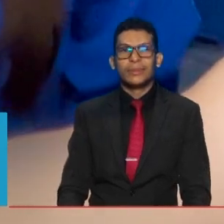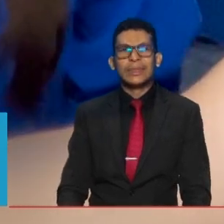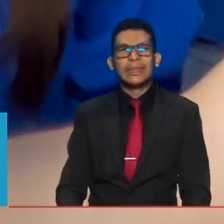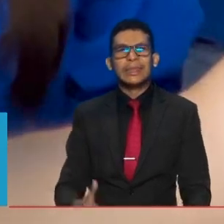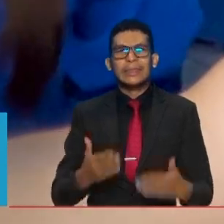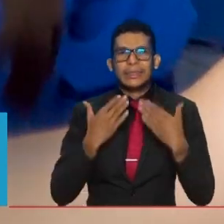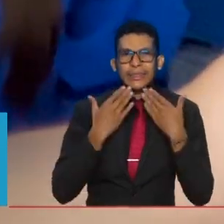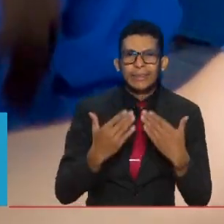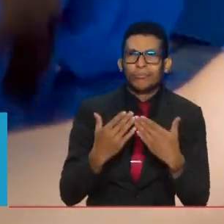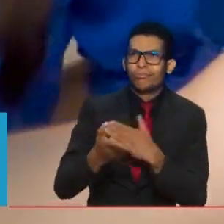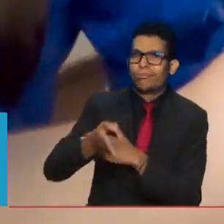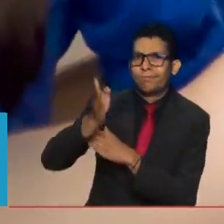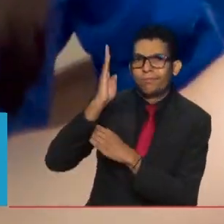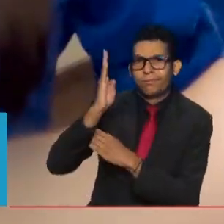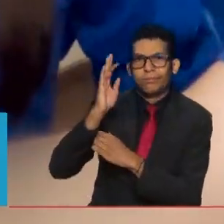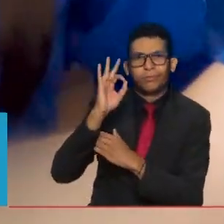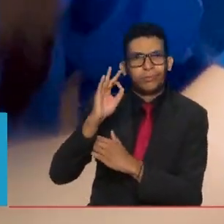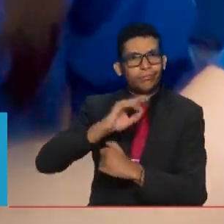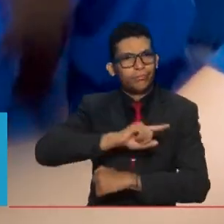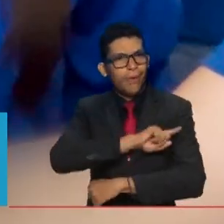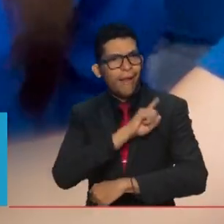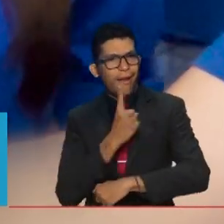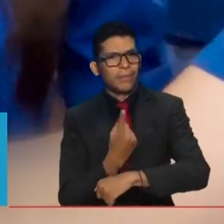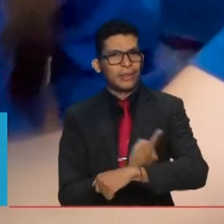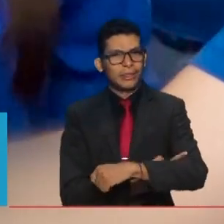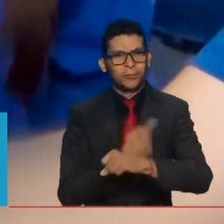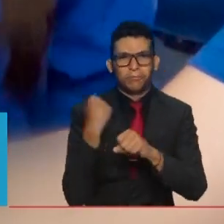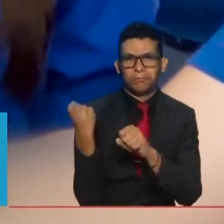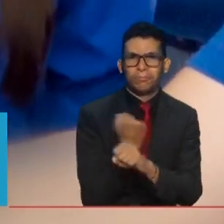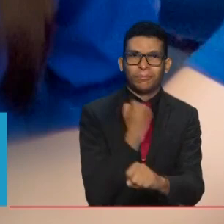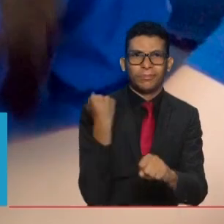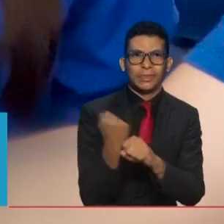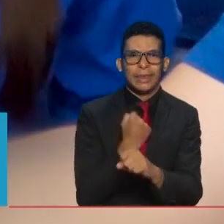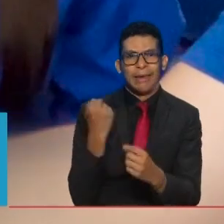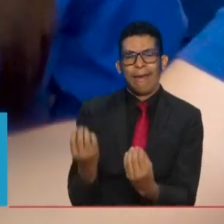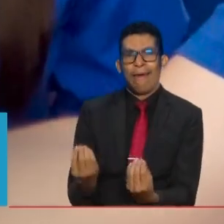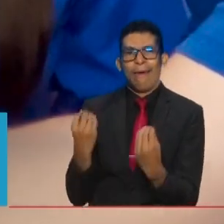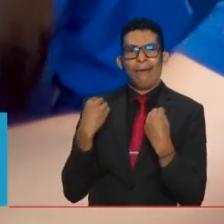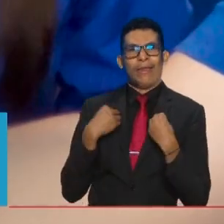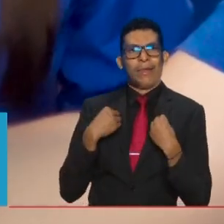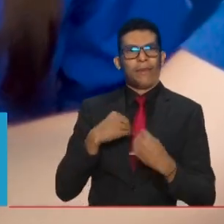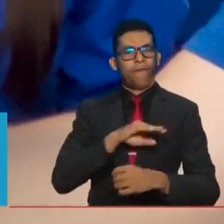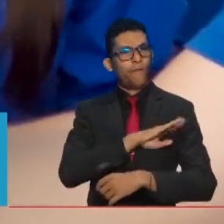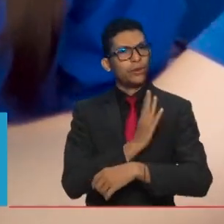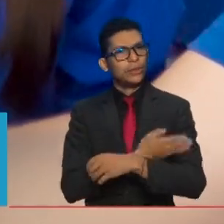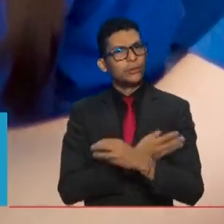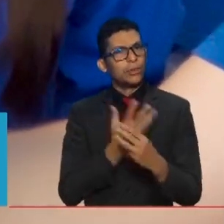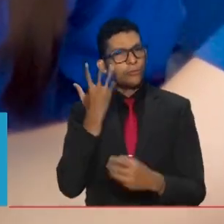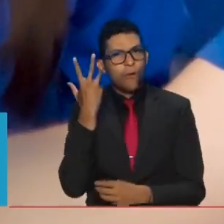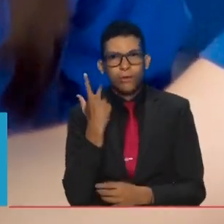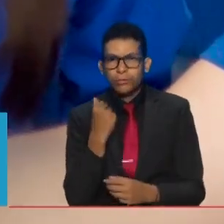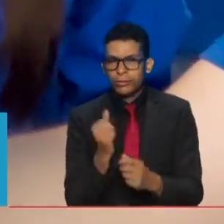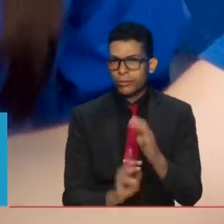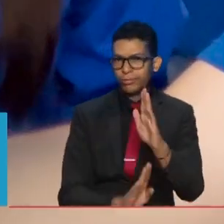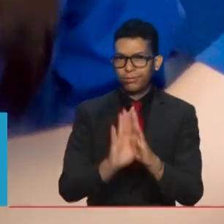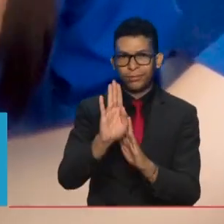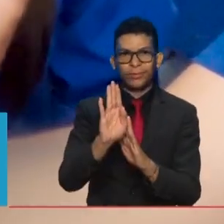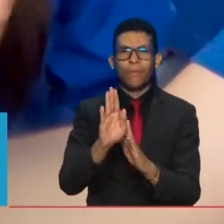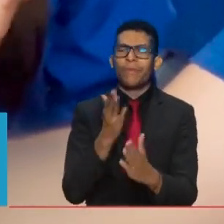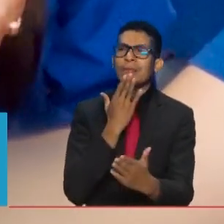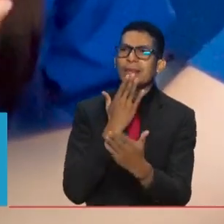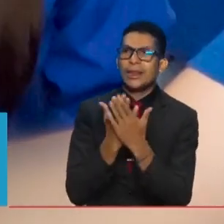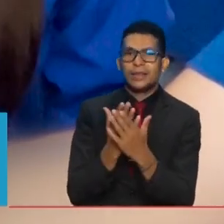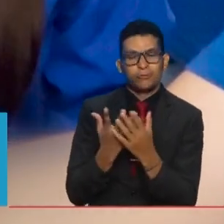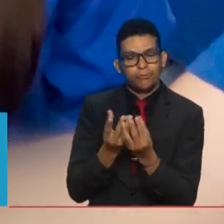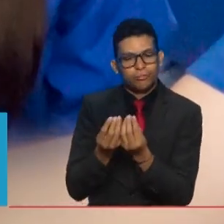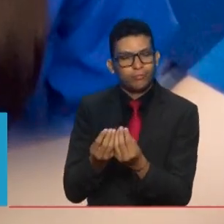Agradecida con Dios por esa capacidad de trabajo, porque nos ha dado la fortaleza cada día por salir adelante. Agradecida con mi